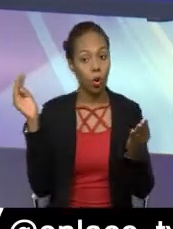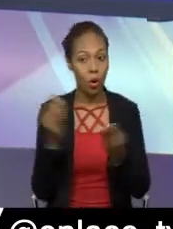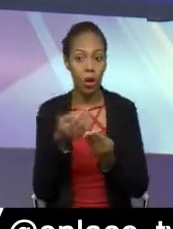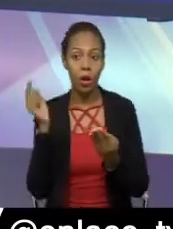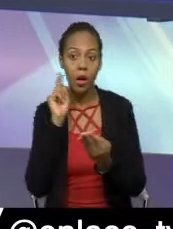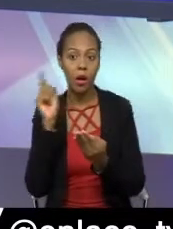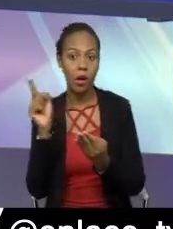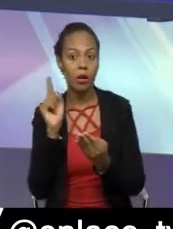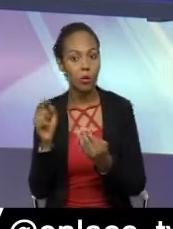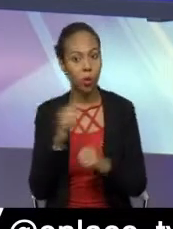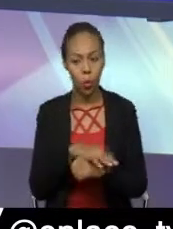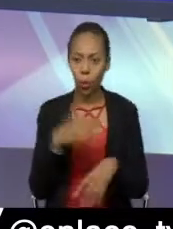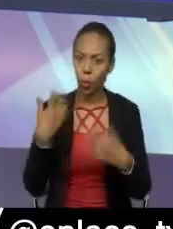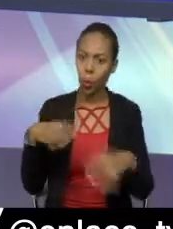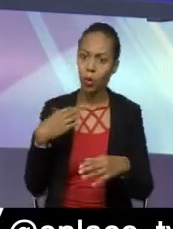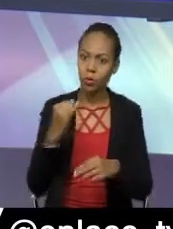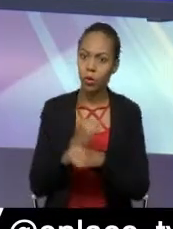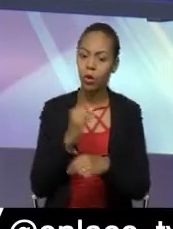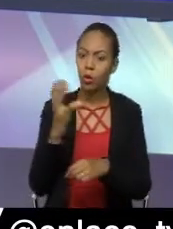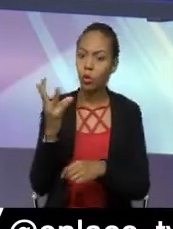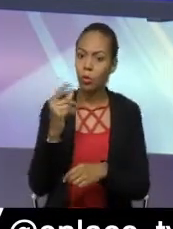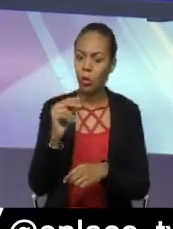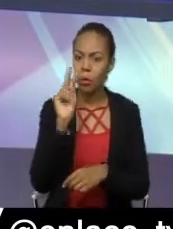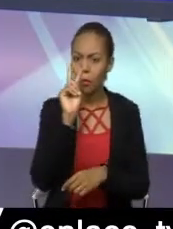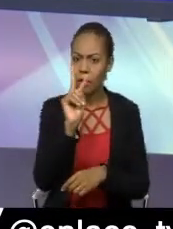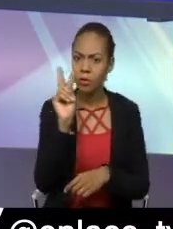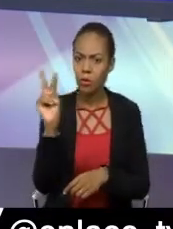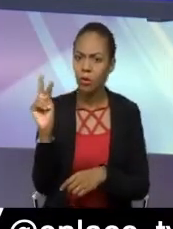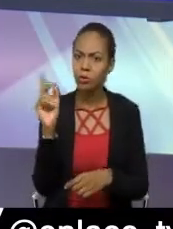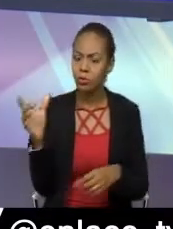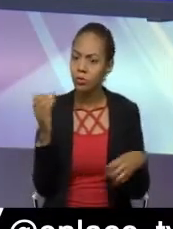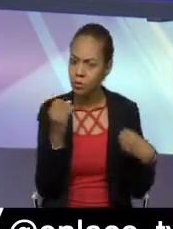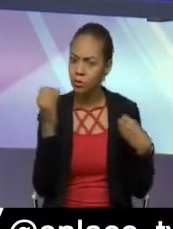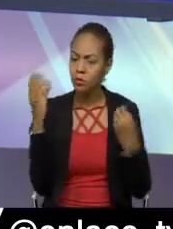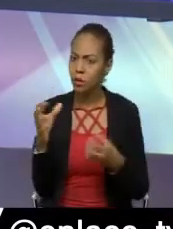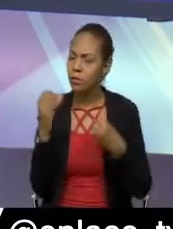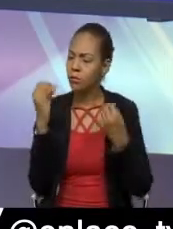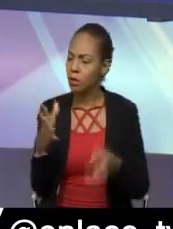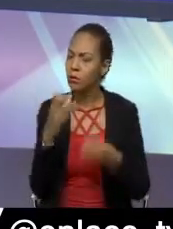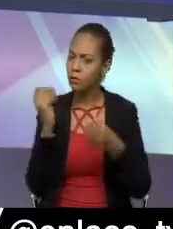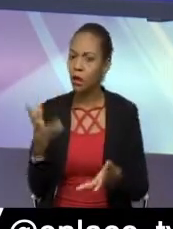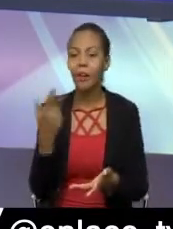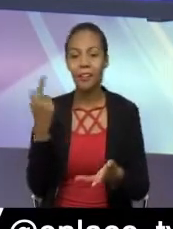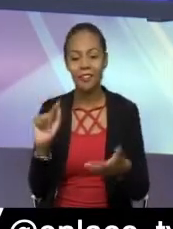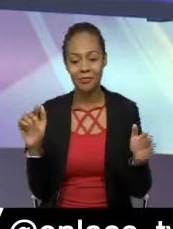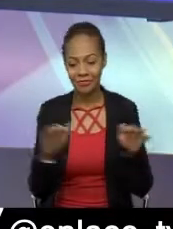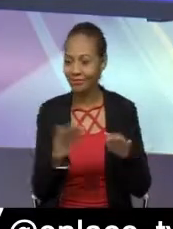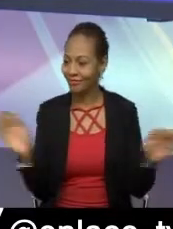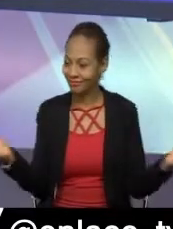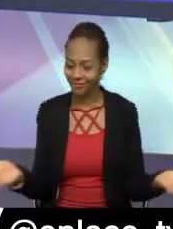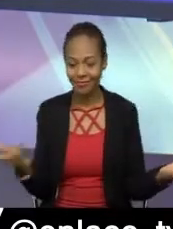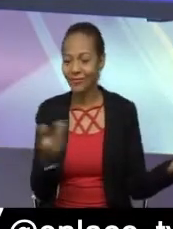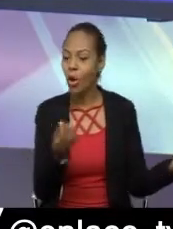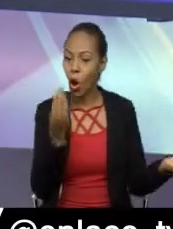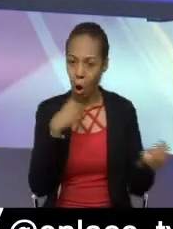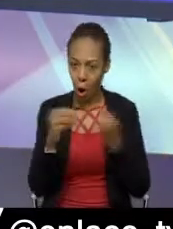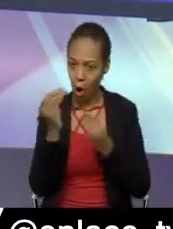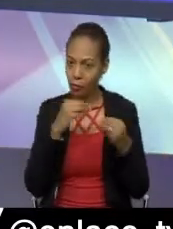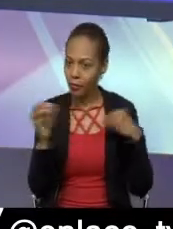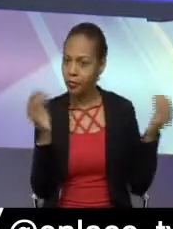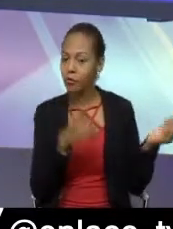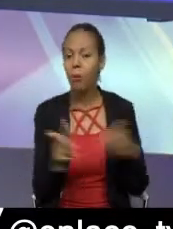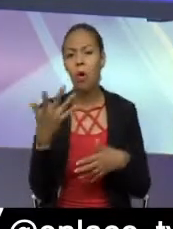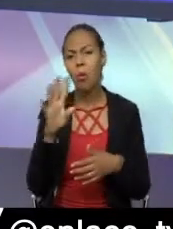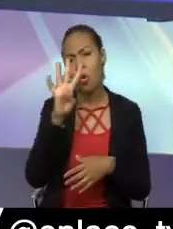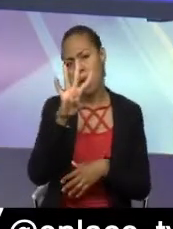en la institución educativa número 22, donde se han entregado homenajes para comedores y restaurantes escolares. De 49 millones de pesos